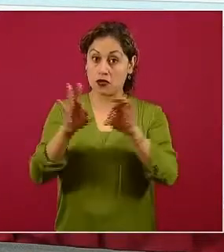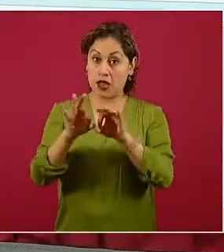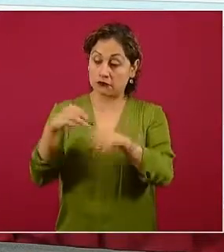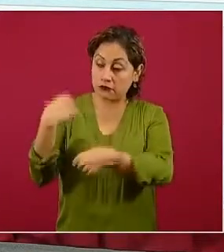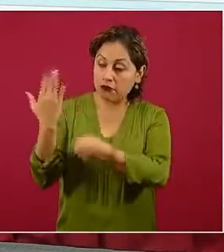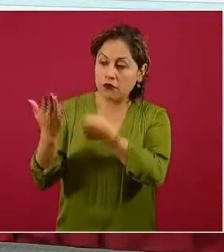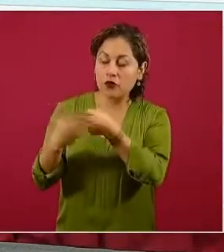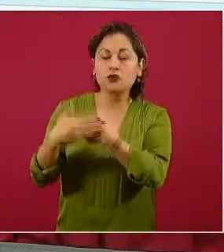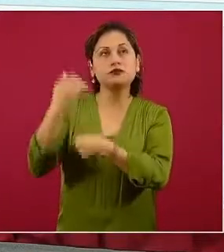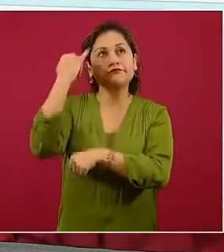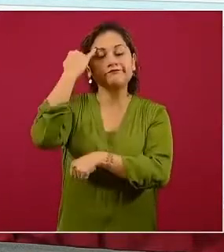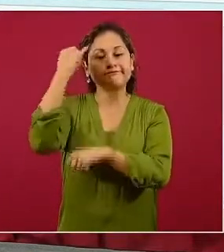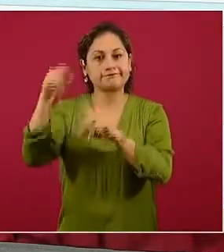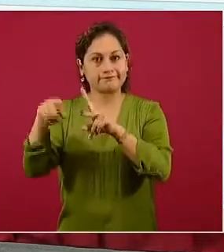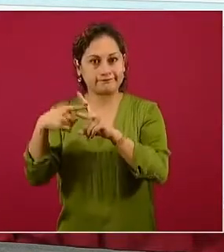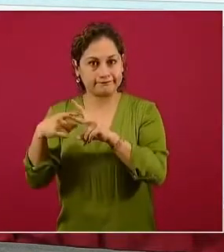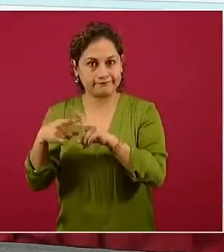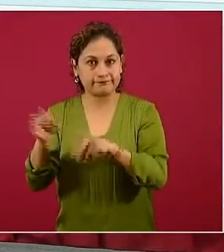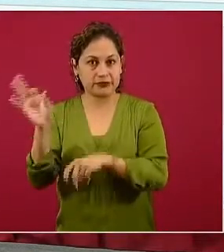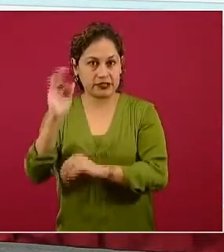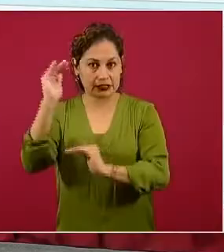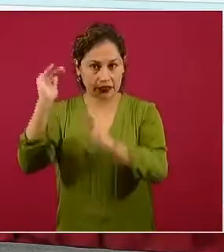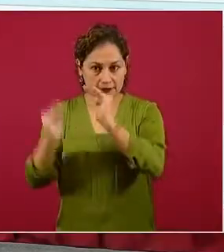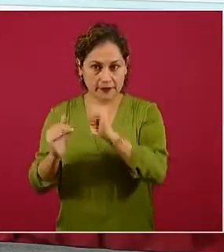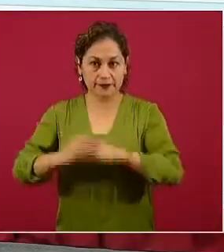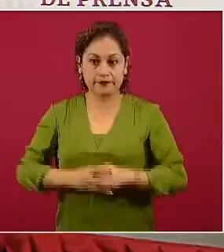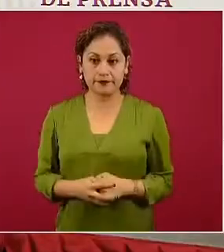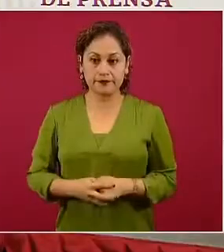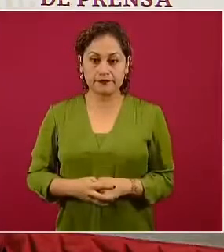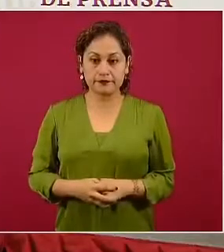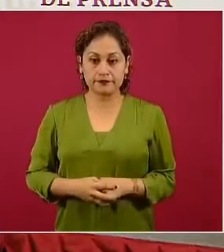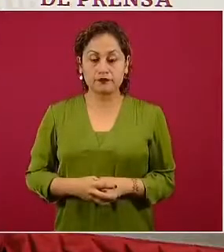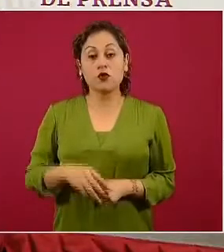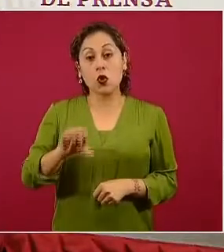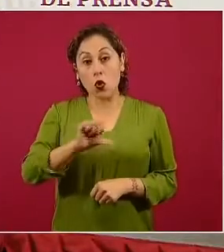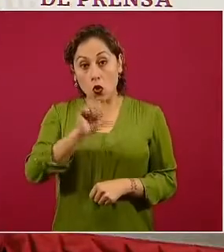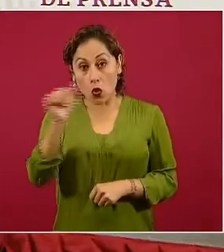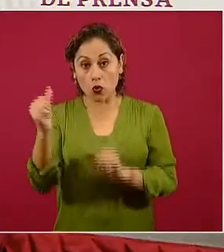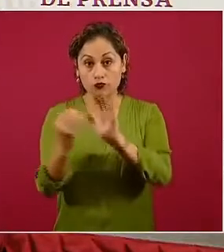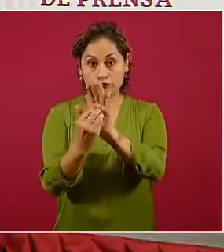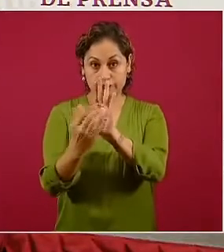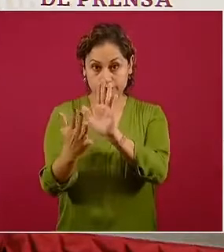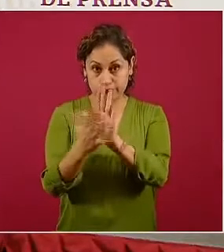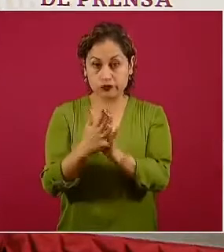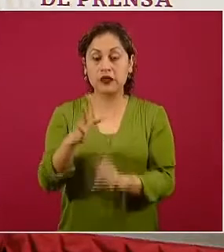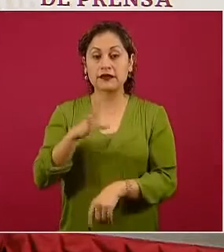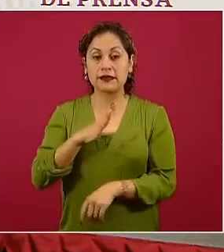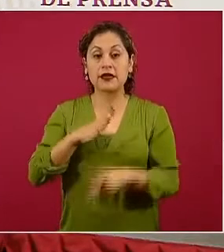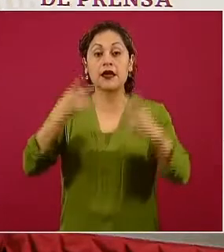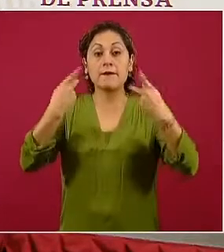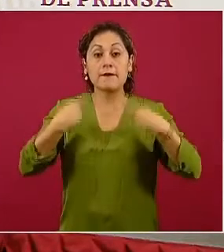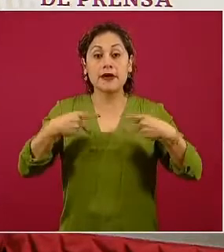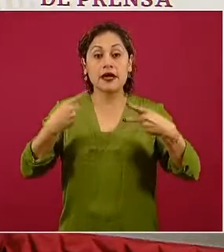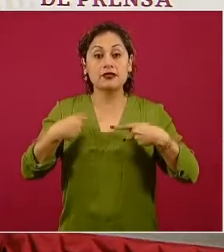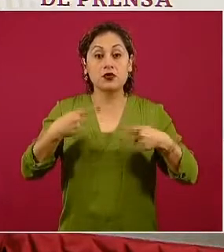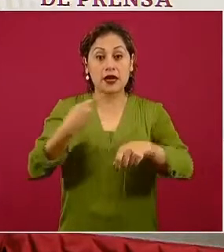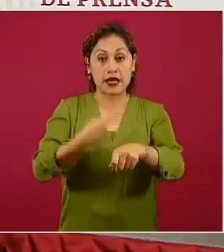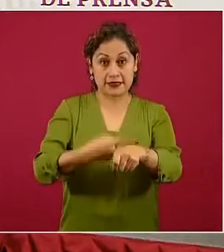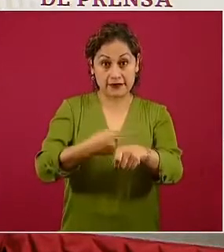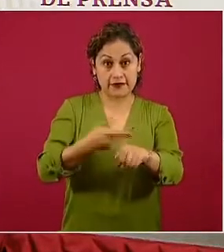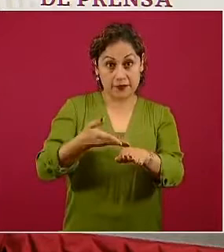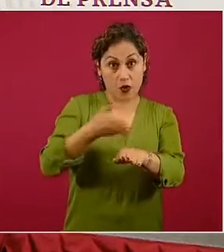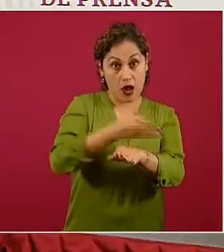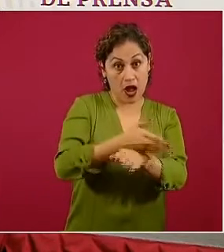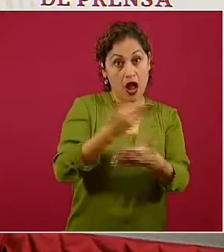previas. También estamos graficando la curva de las personas que se están recuperando, y aquí podemos